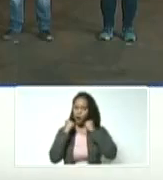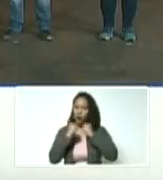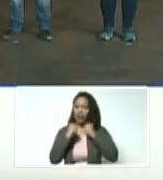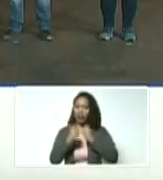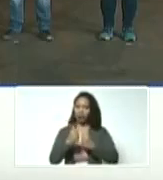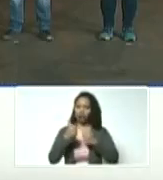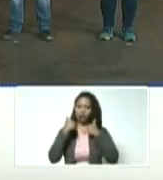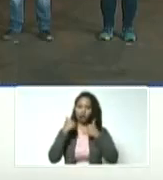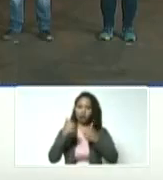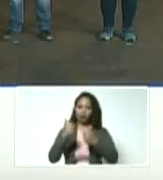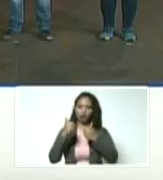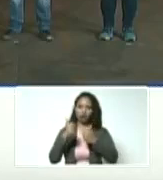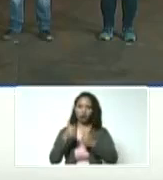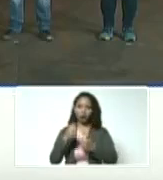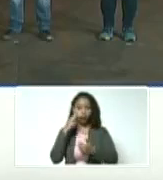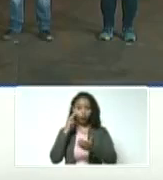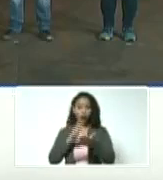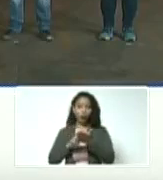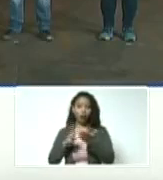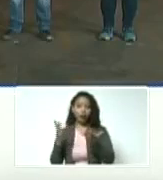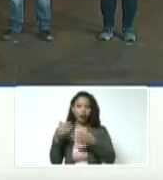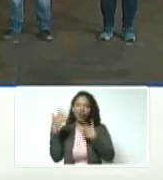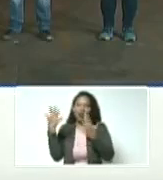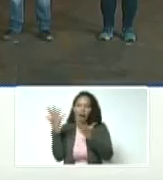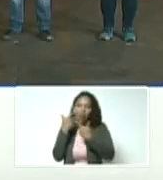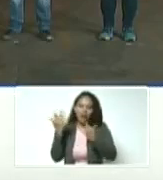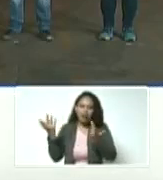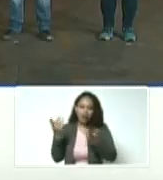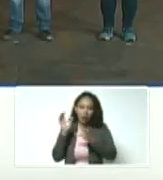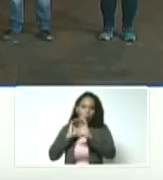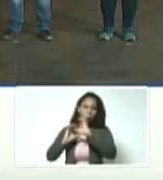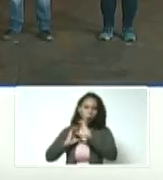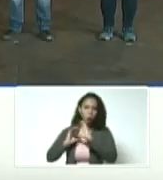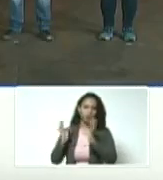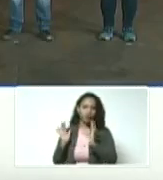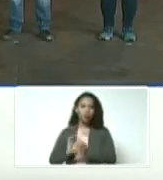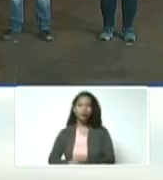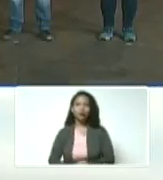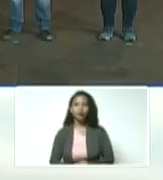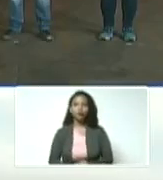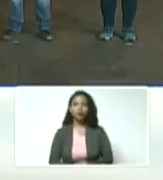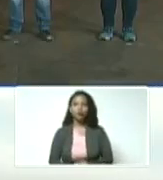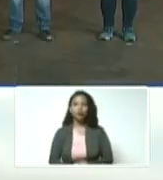chévere. Ah, Julio, ¿qué me dice, pues? Adelante, conversadito.